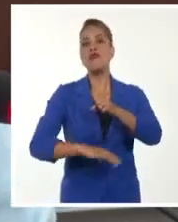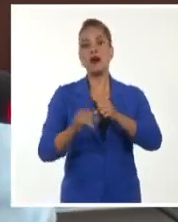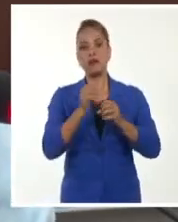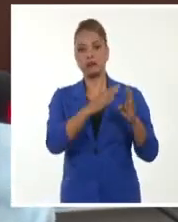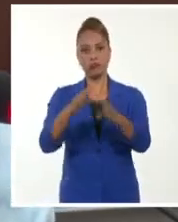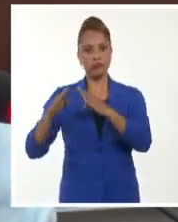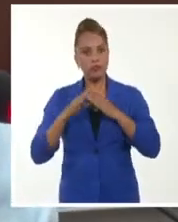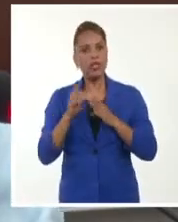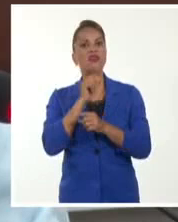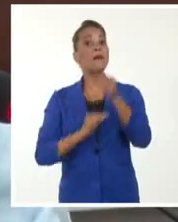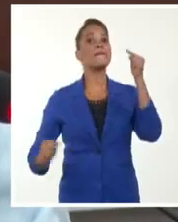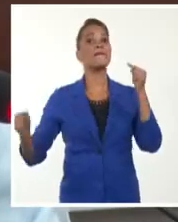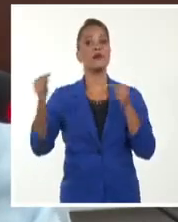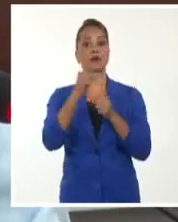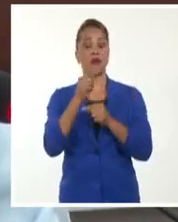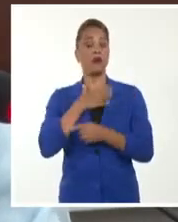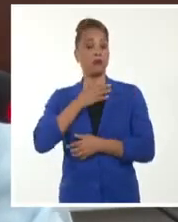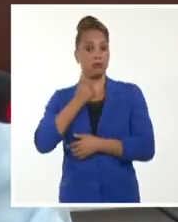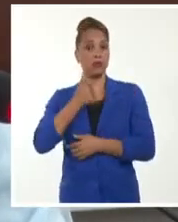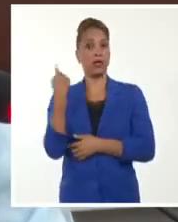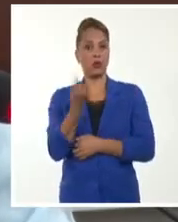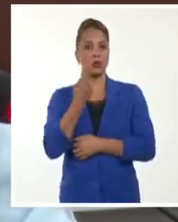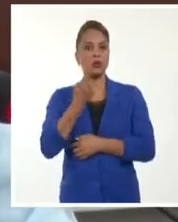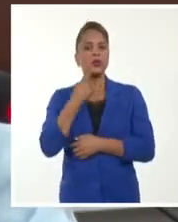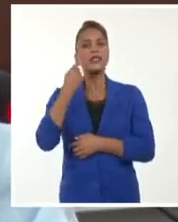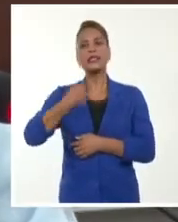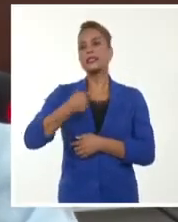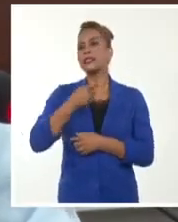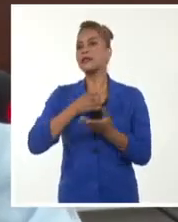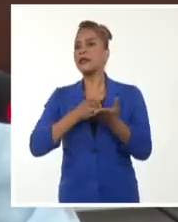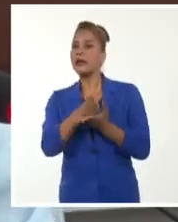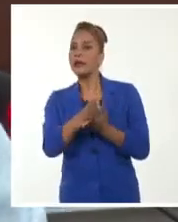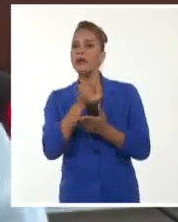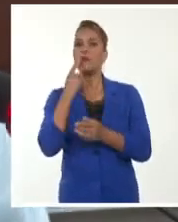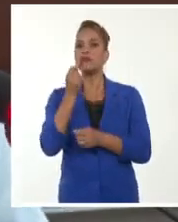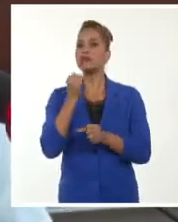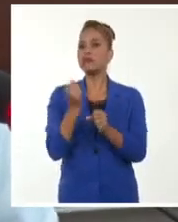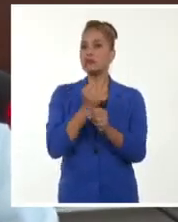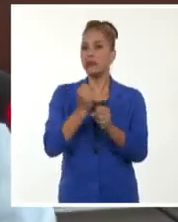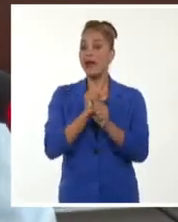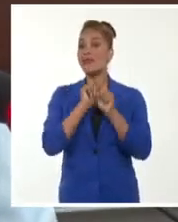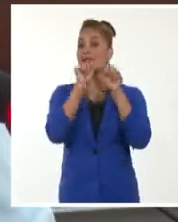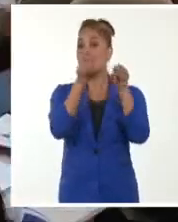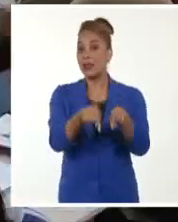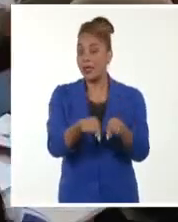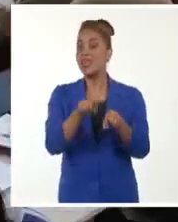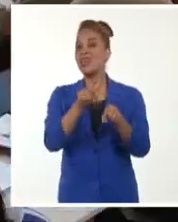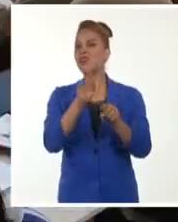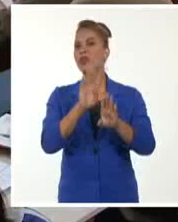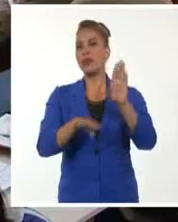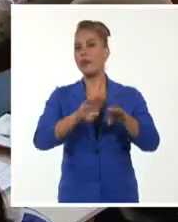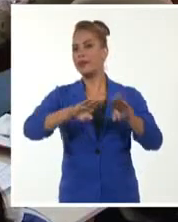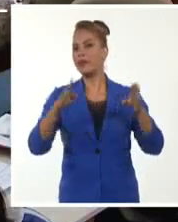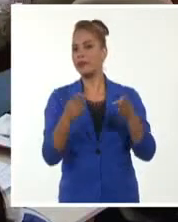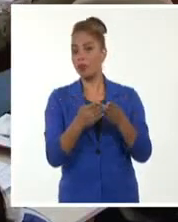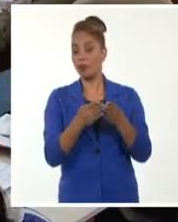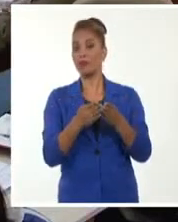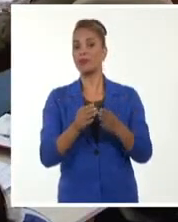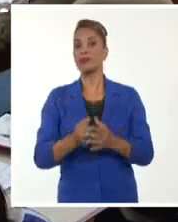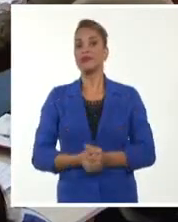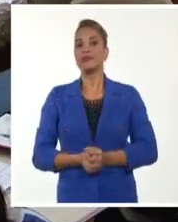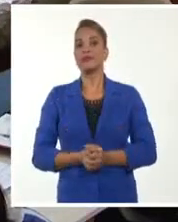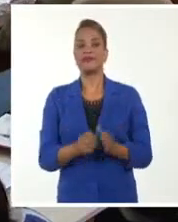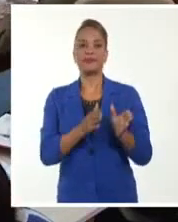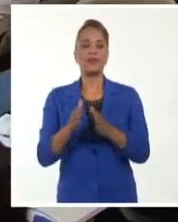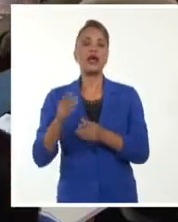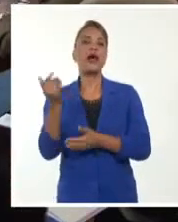nuestra prioridad fundamental. Seguimos tratando de completar nuestras estructuras de base, que de ahí depende todo, ¿no? Al intervenir en